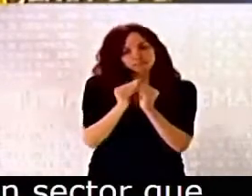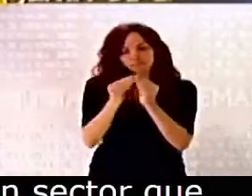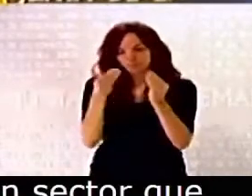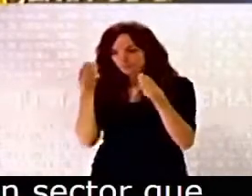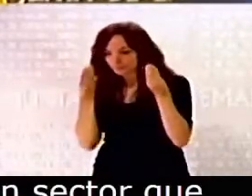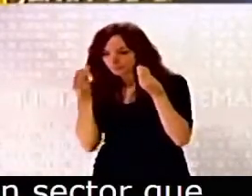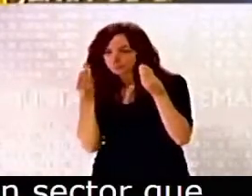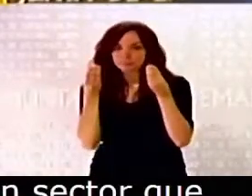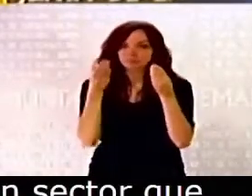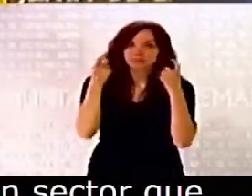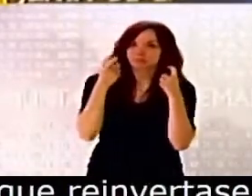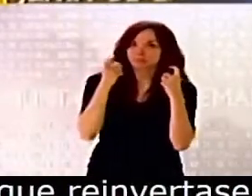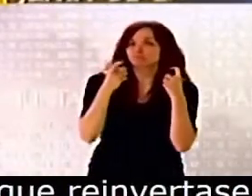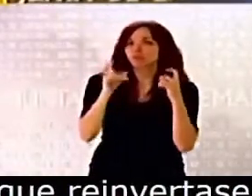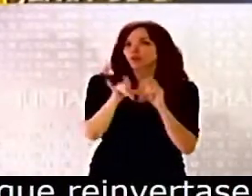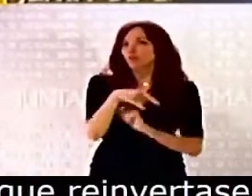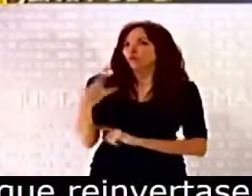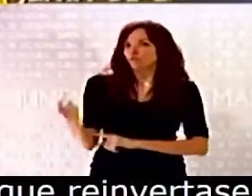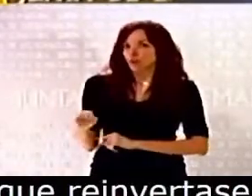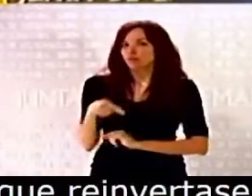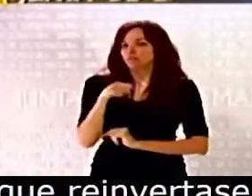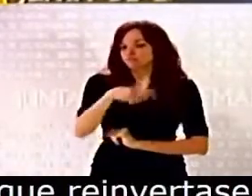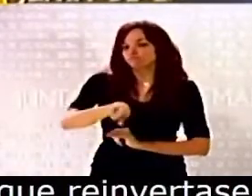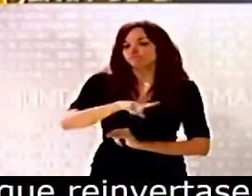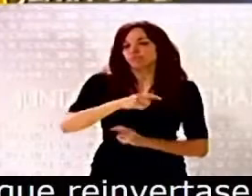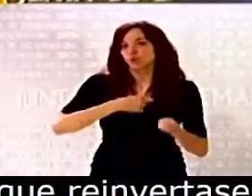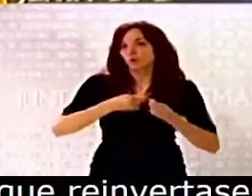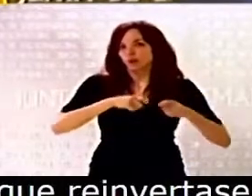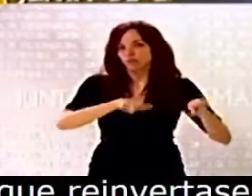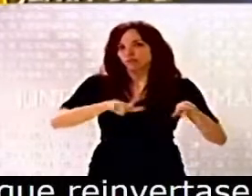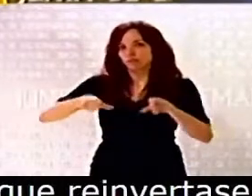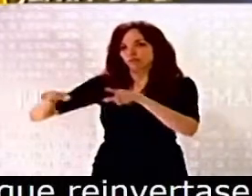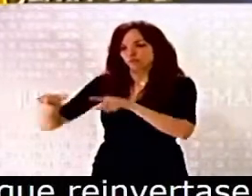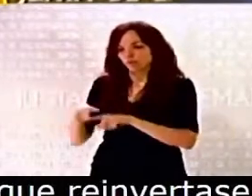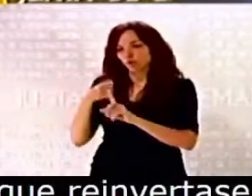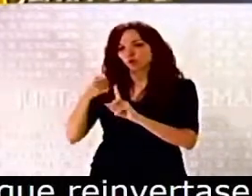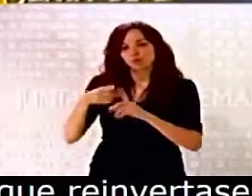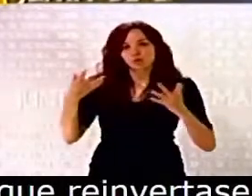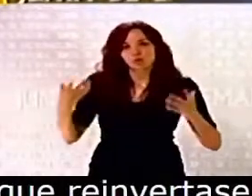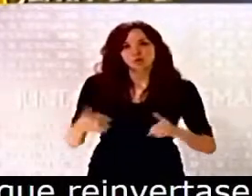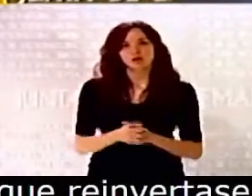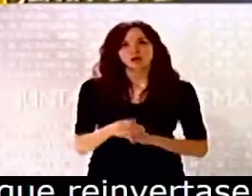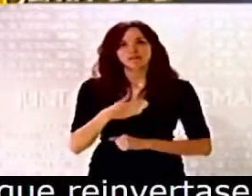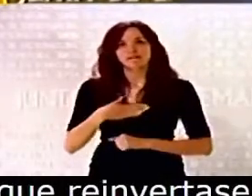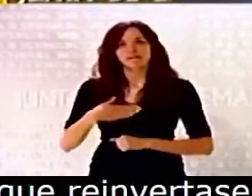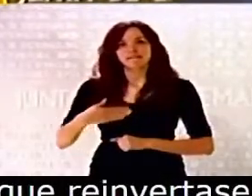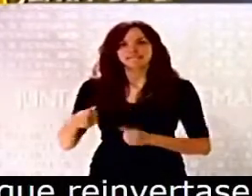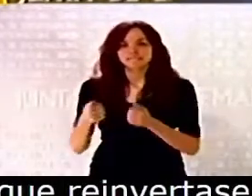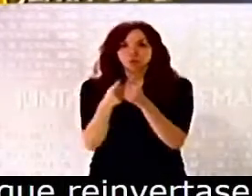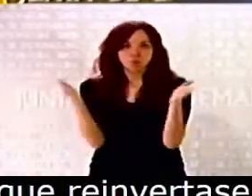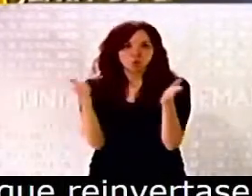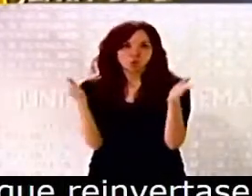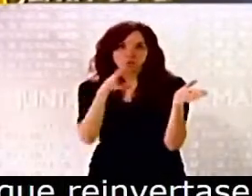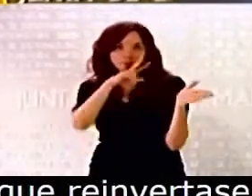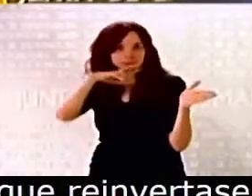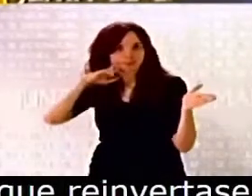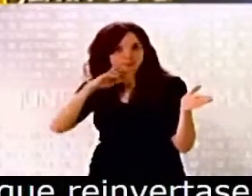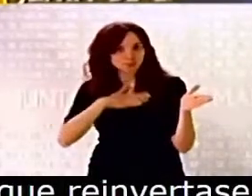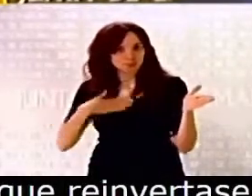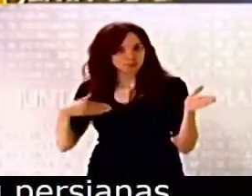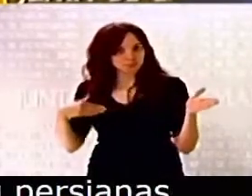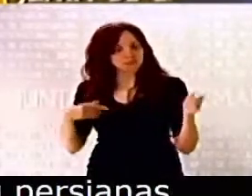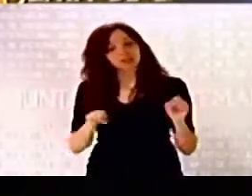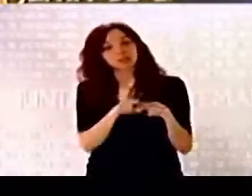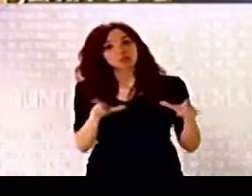repensarse y hacer un esfuerzo extraordinario para mantener sus persianas abiertas. Sector